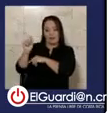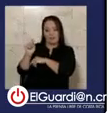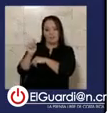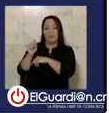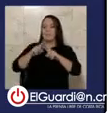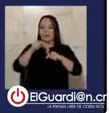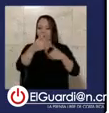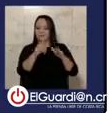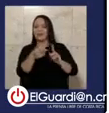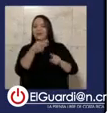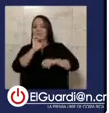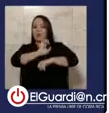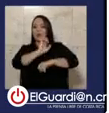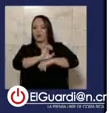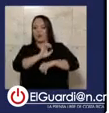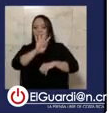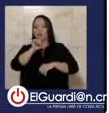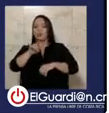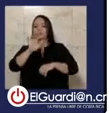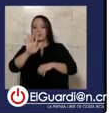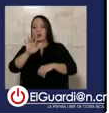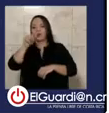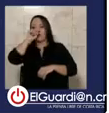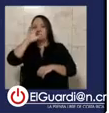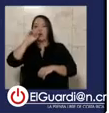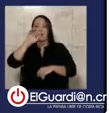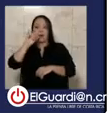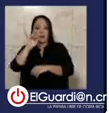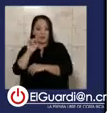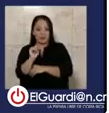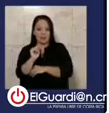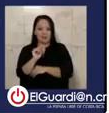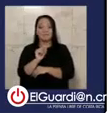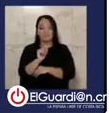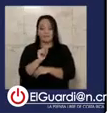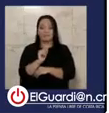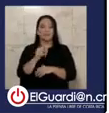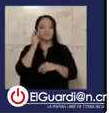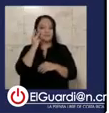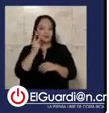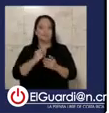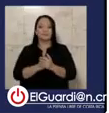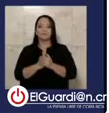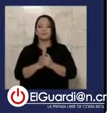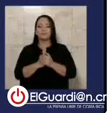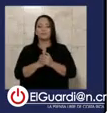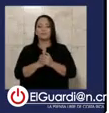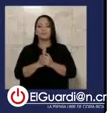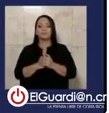con 4.5 toneladas de cocaína. Ahora vamos a ver en la próxima filmina lo que es el